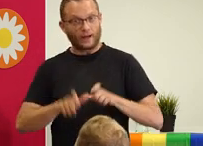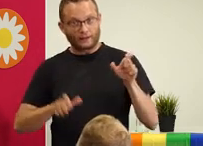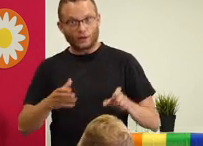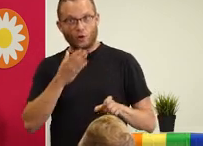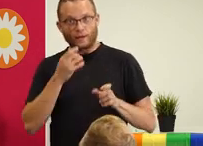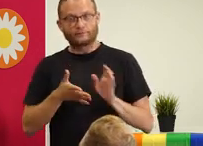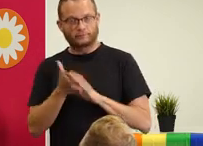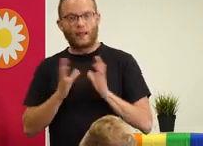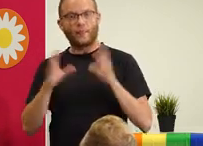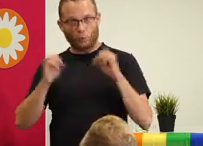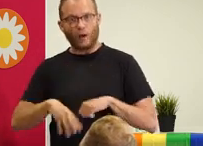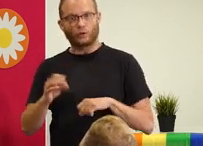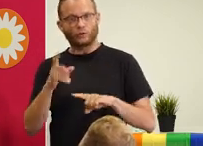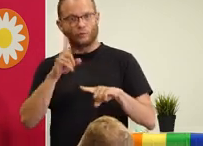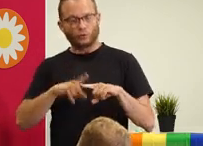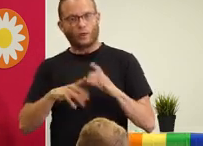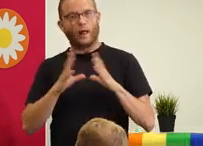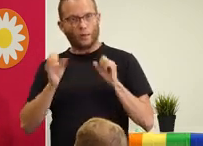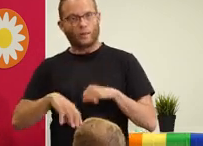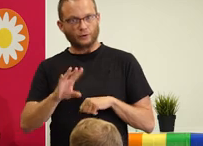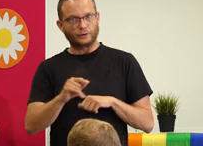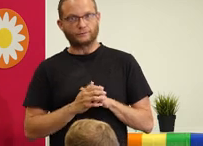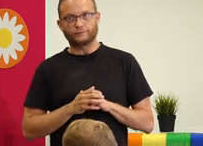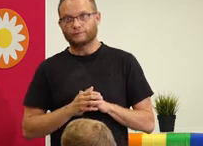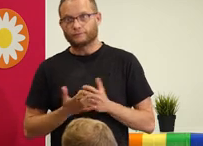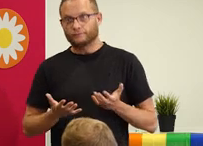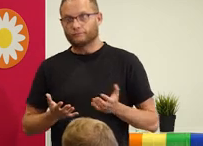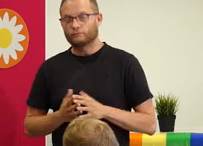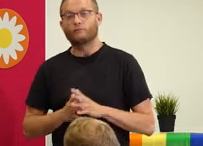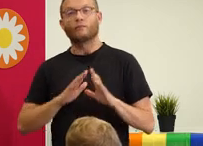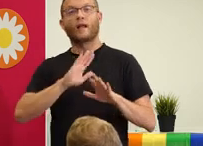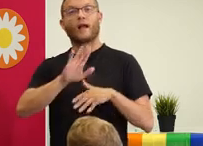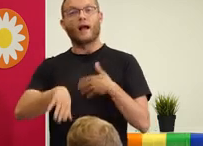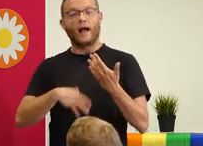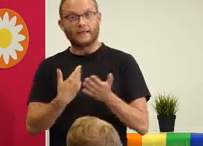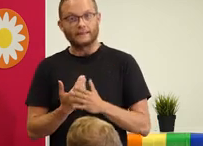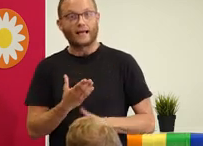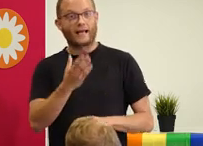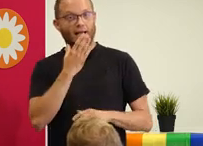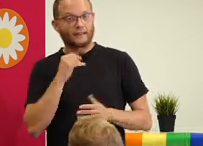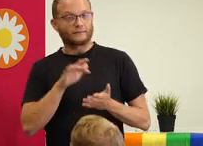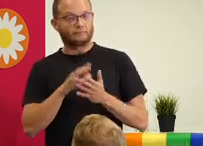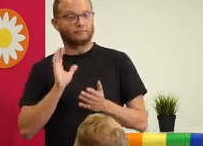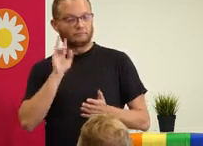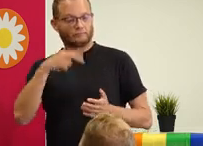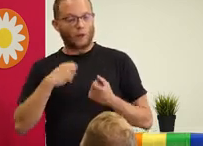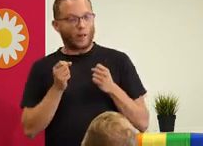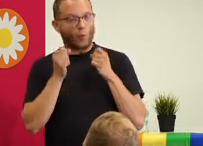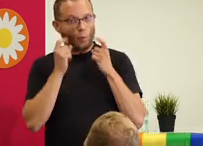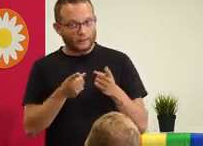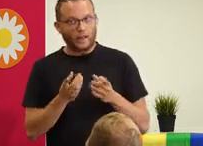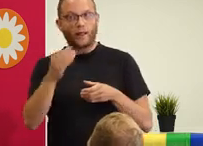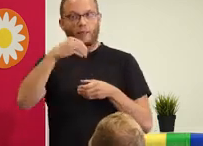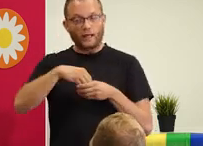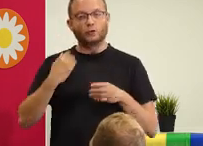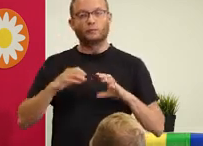judía están de acuerdo con la homosexualidad. Así no será hasta que los israelíes se den cuenta de que